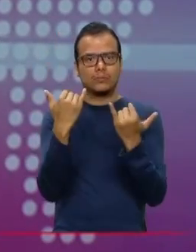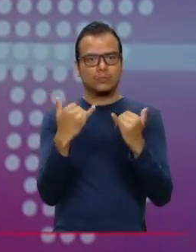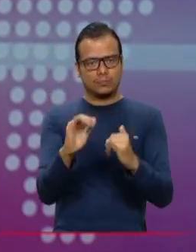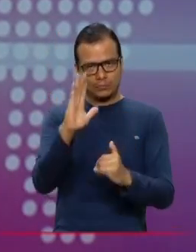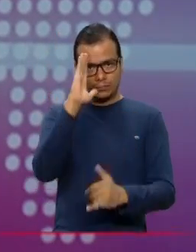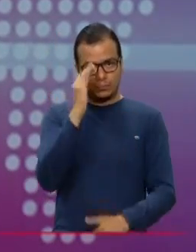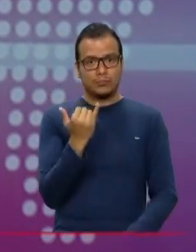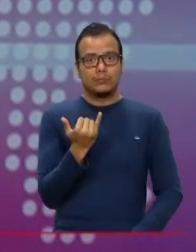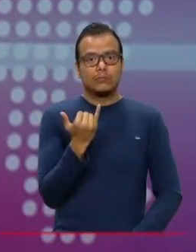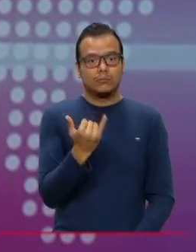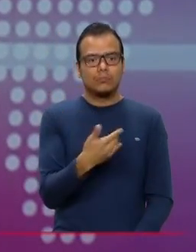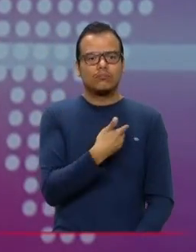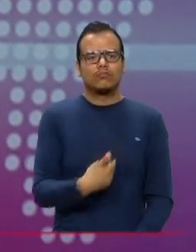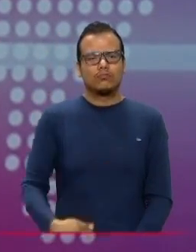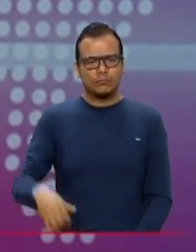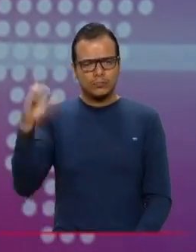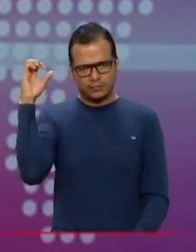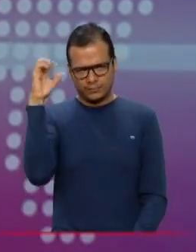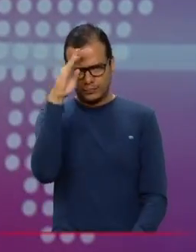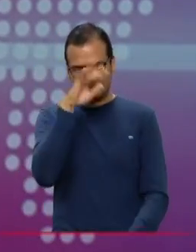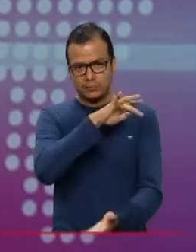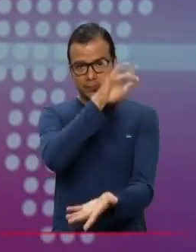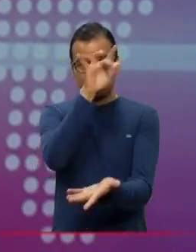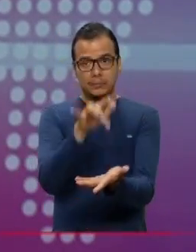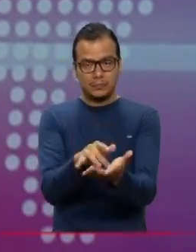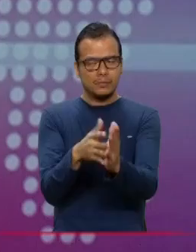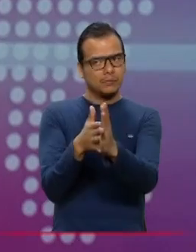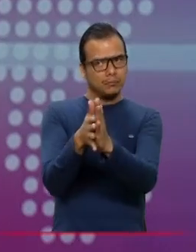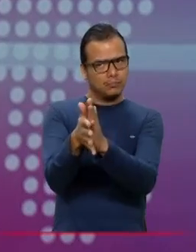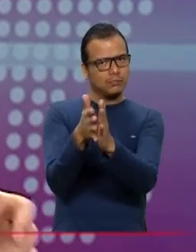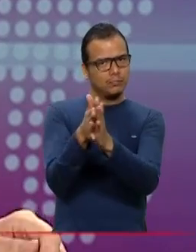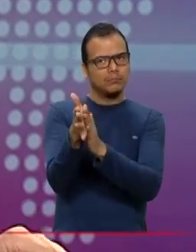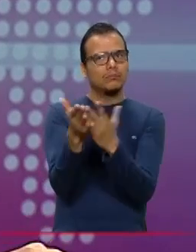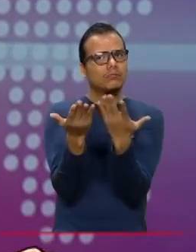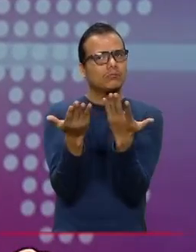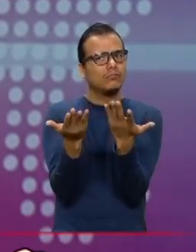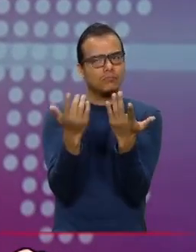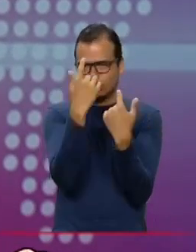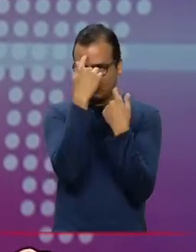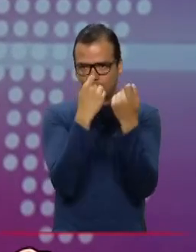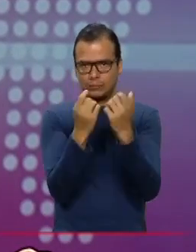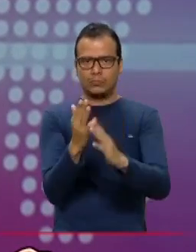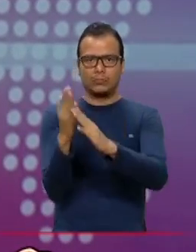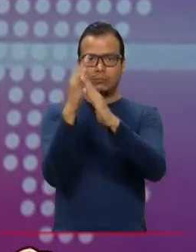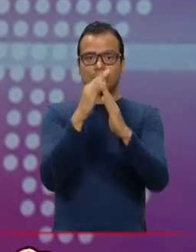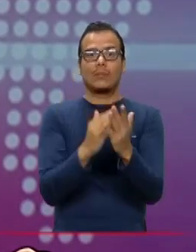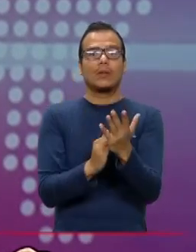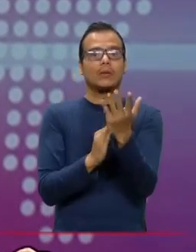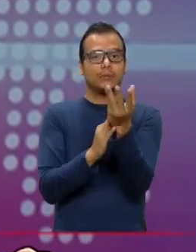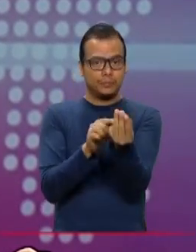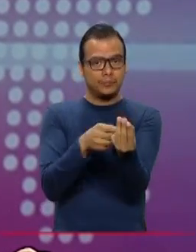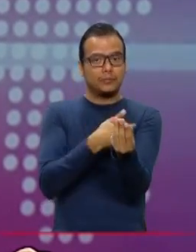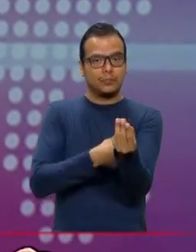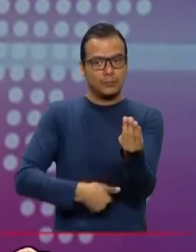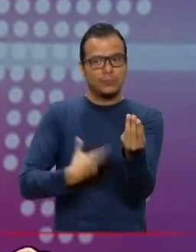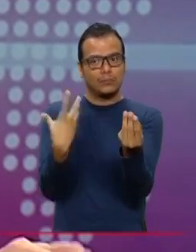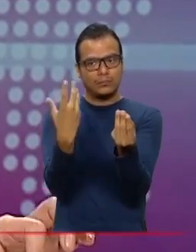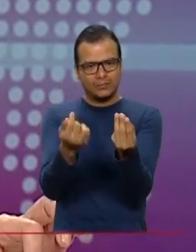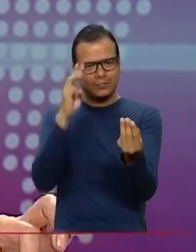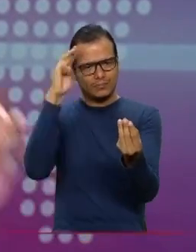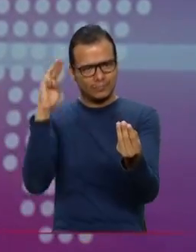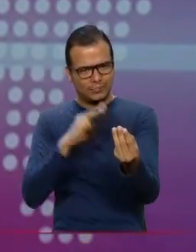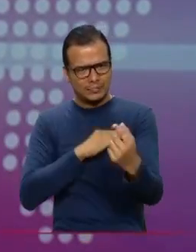presidente Gustavo Petro en Cali en el Consejo de Seguridad participaron también las fuerzas militares y las autoridades locales que